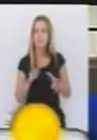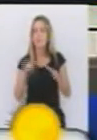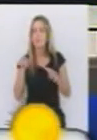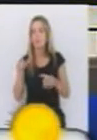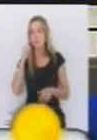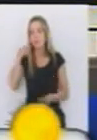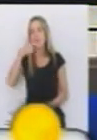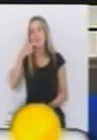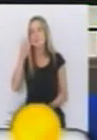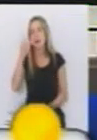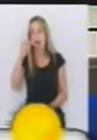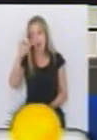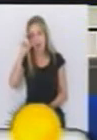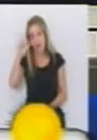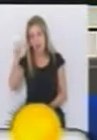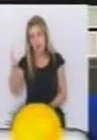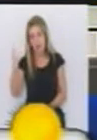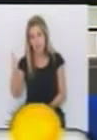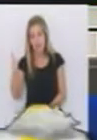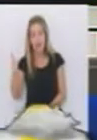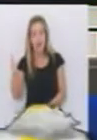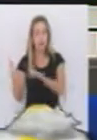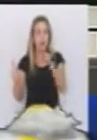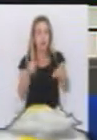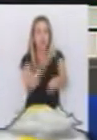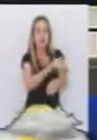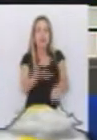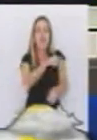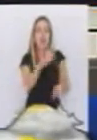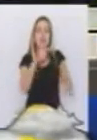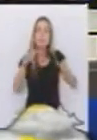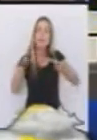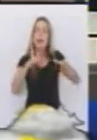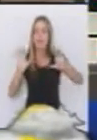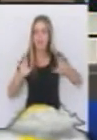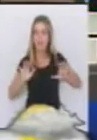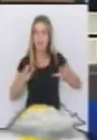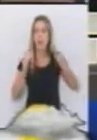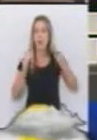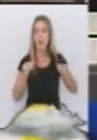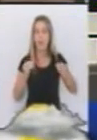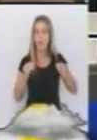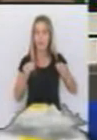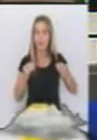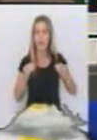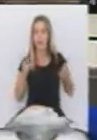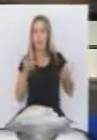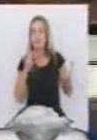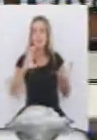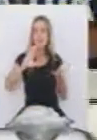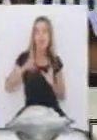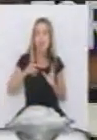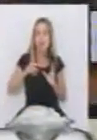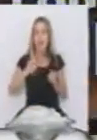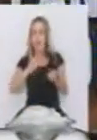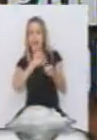mejor mide. El problema es que no soportan el histeriqueo, el coqueteo que hizo con Massa el año pasado. ¿Qué te dicen en Casa Rosada? Nosotros